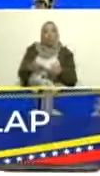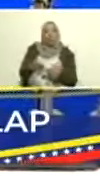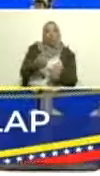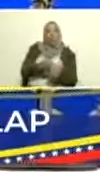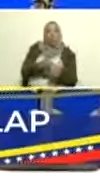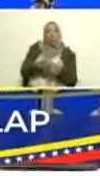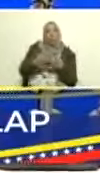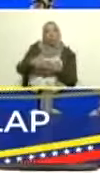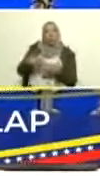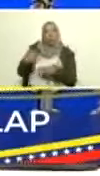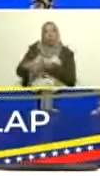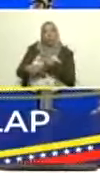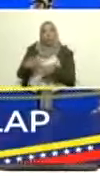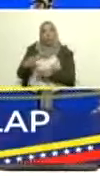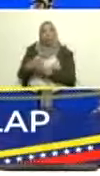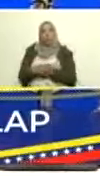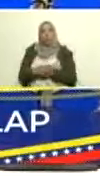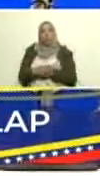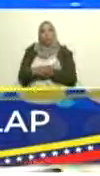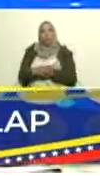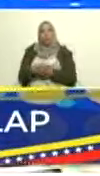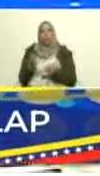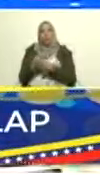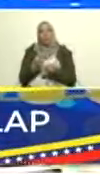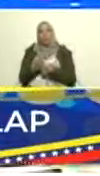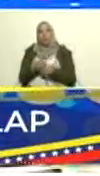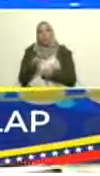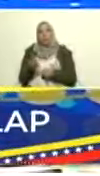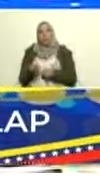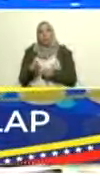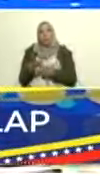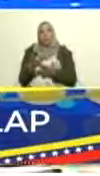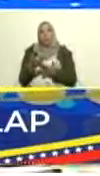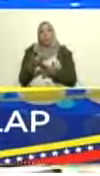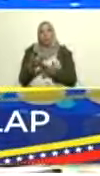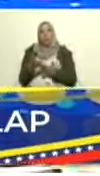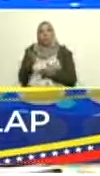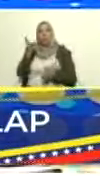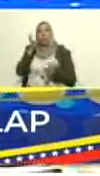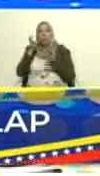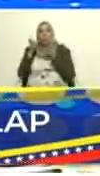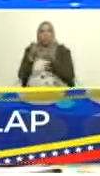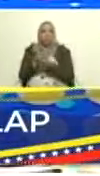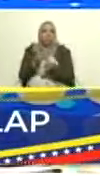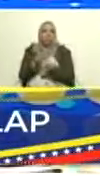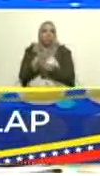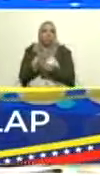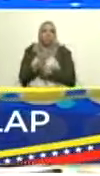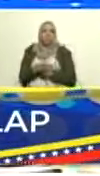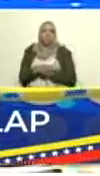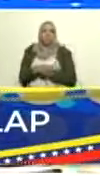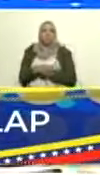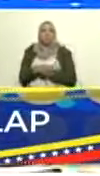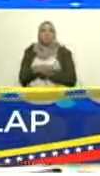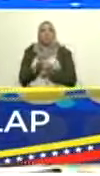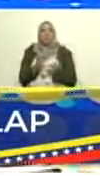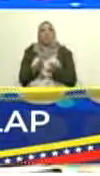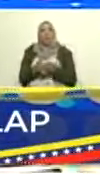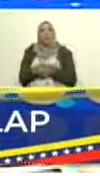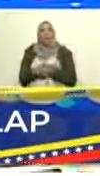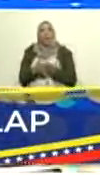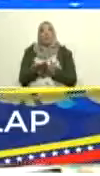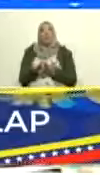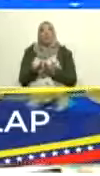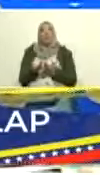agroindustria. A la agroindustria le digo, oído agroindustria, es contigo